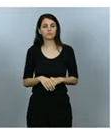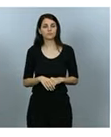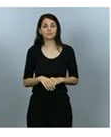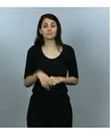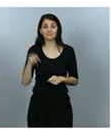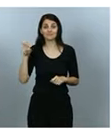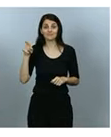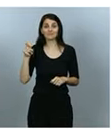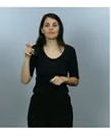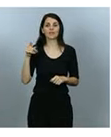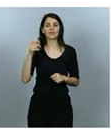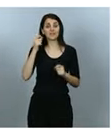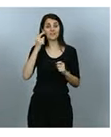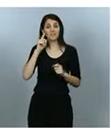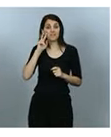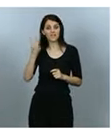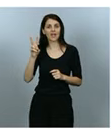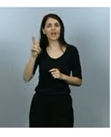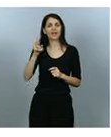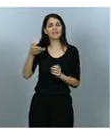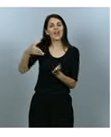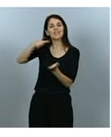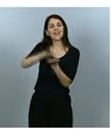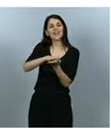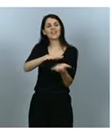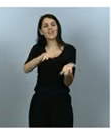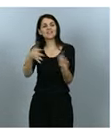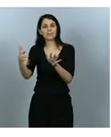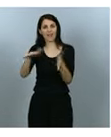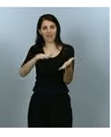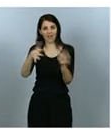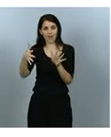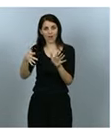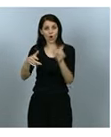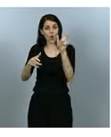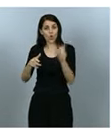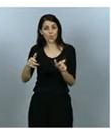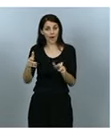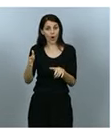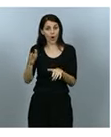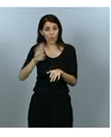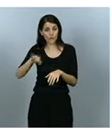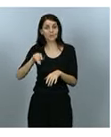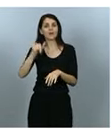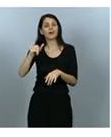se fijan en la letalidad estimada, que es la última columna, la letalidad global sería del